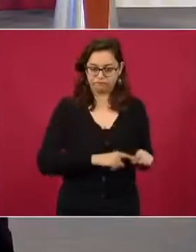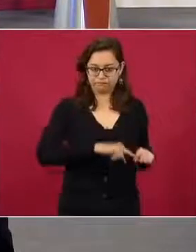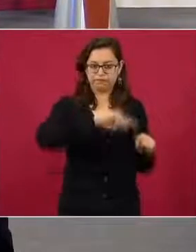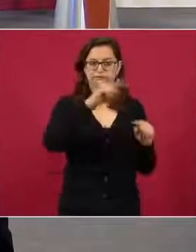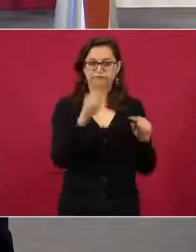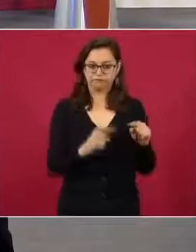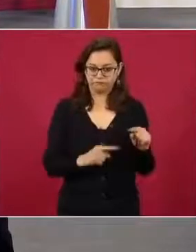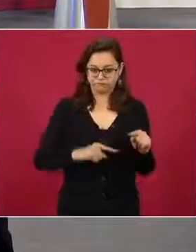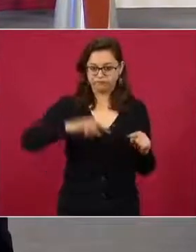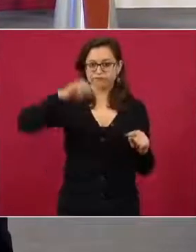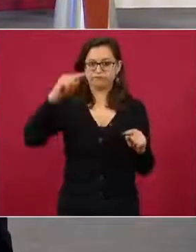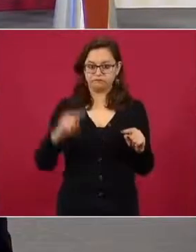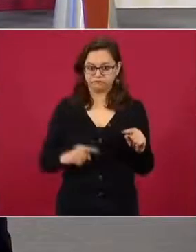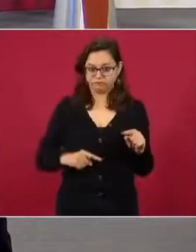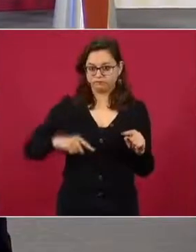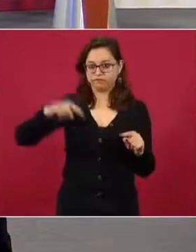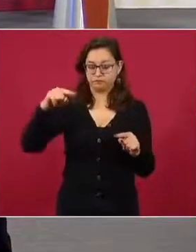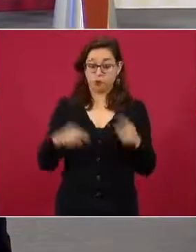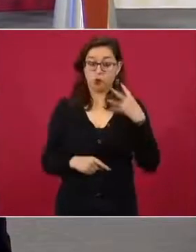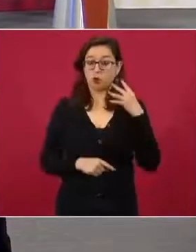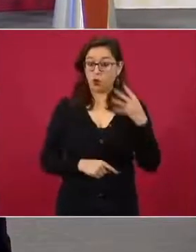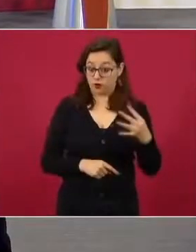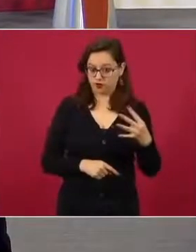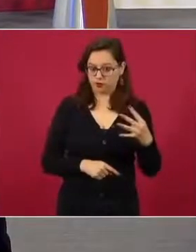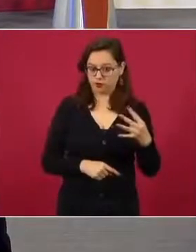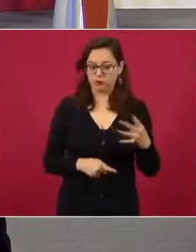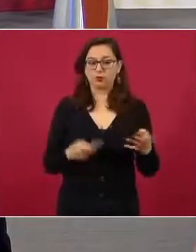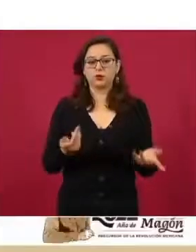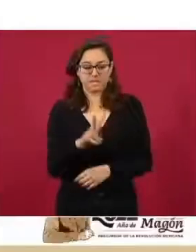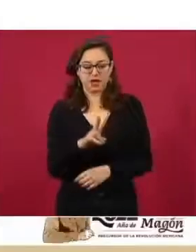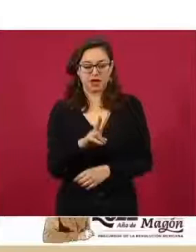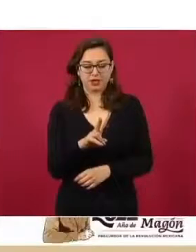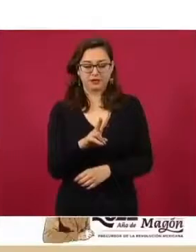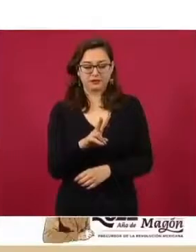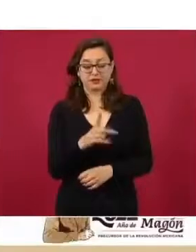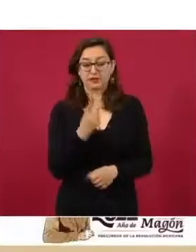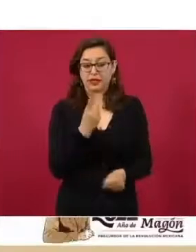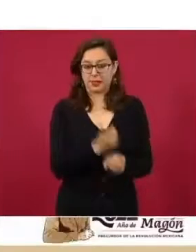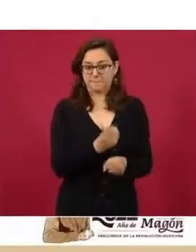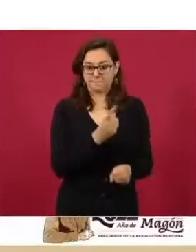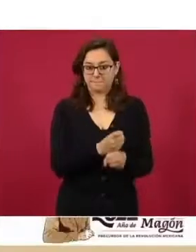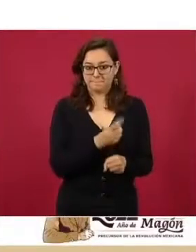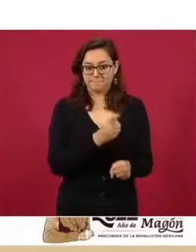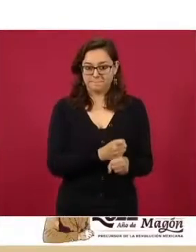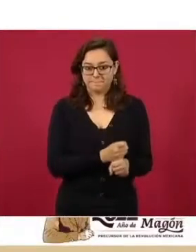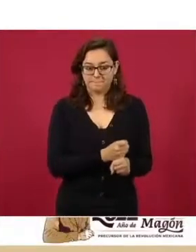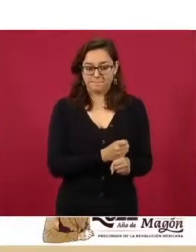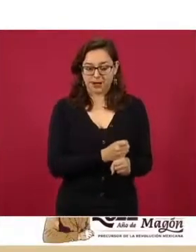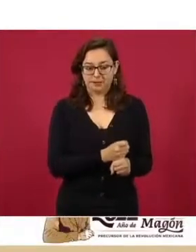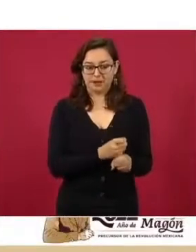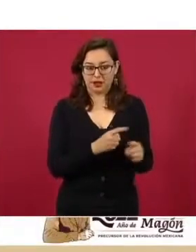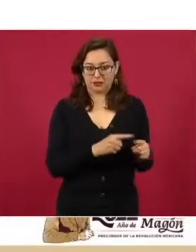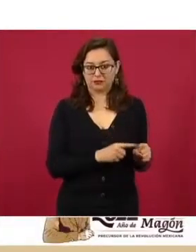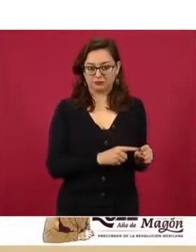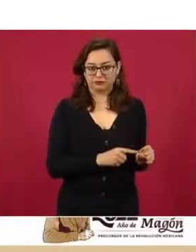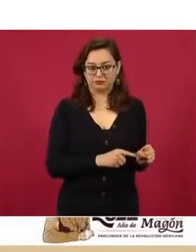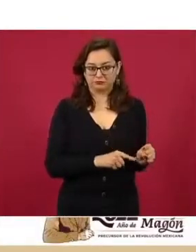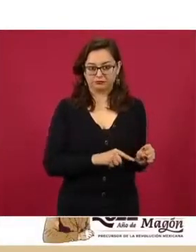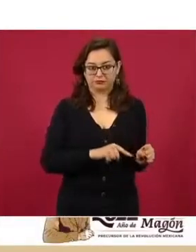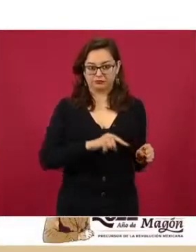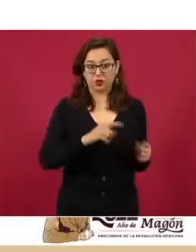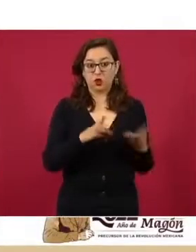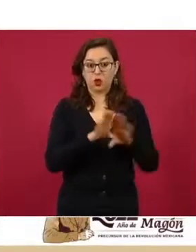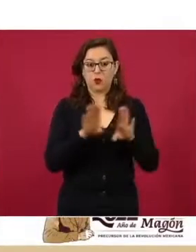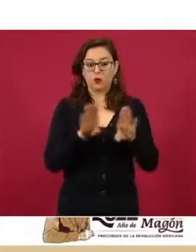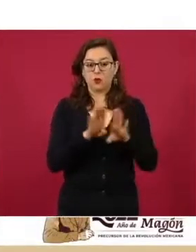en esta ocasión aprovecho para que ustedes visualicen lo que en su momento destacamos como una curva